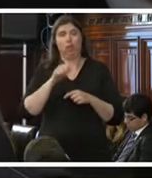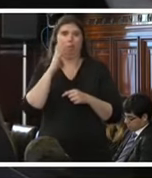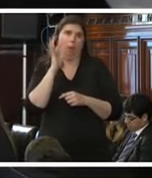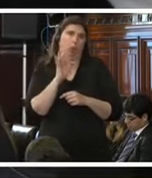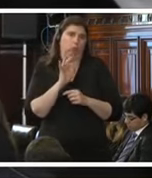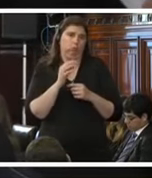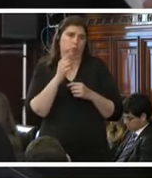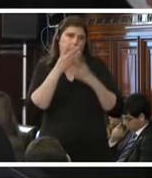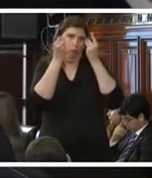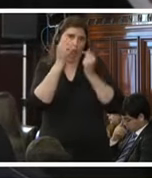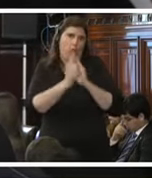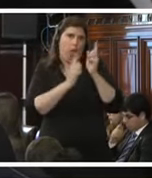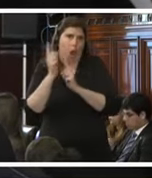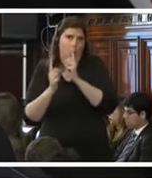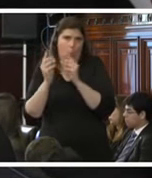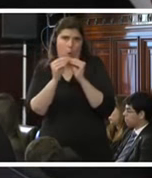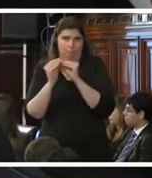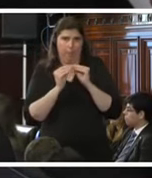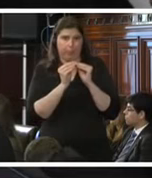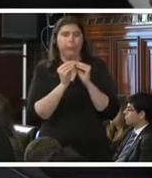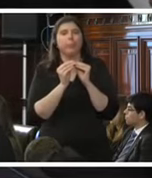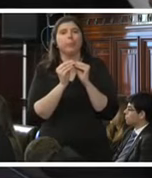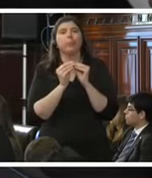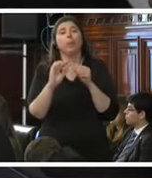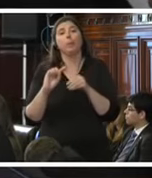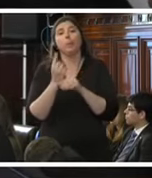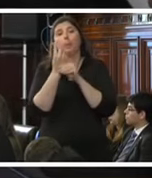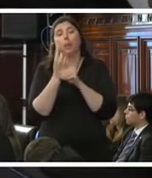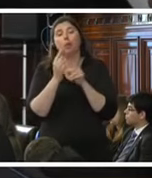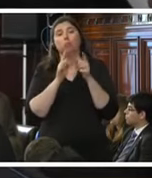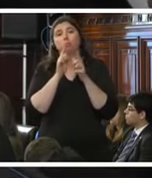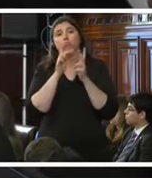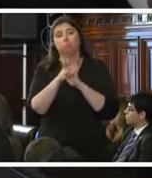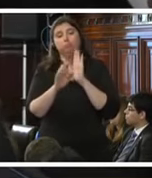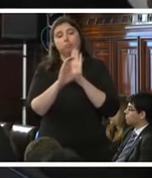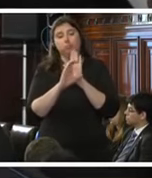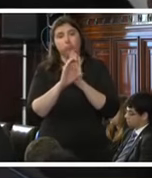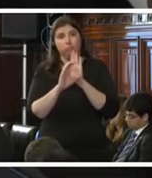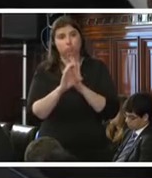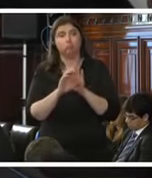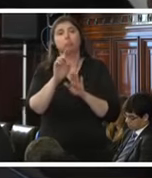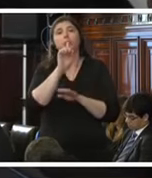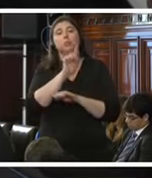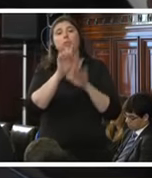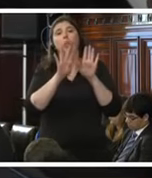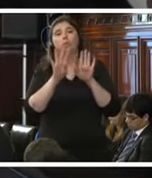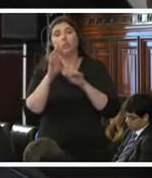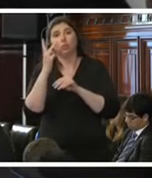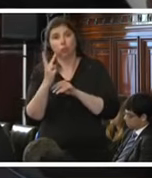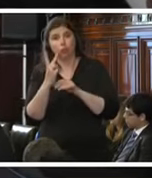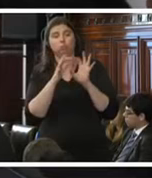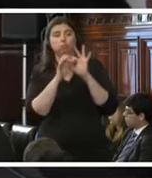otros colegas. En primer lugar, mencionar que la misma Constitución paraguaya del año 1992 con respecto al poder